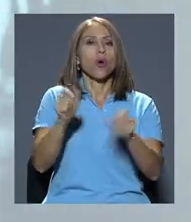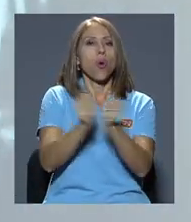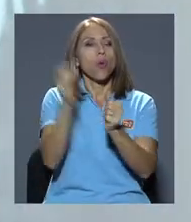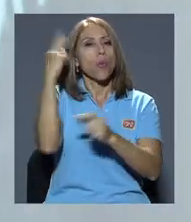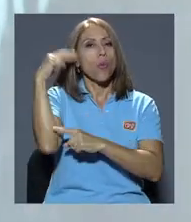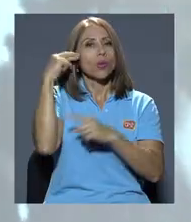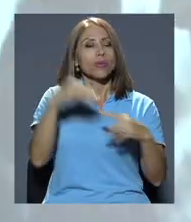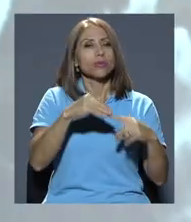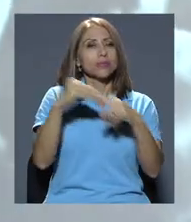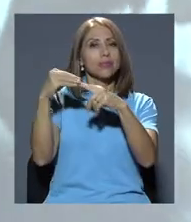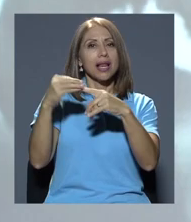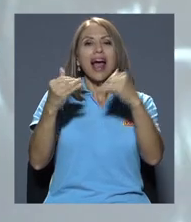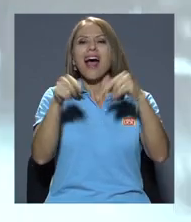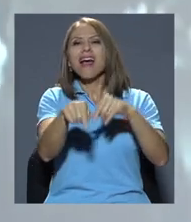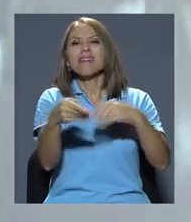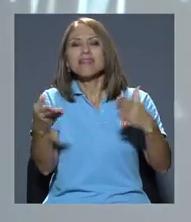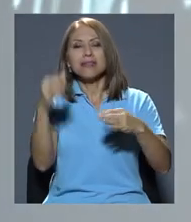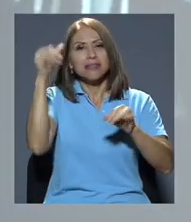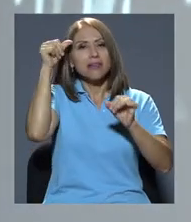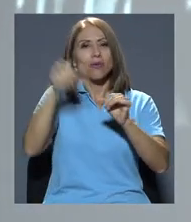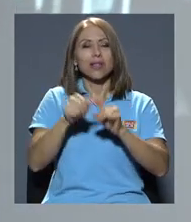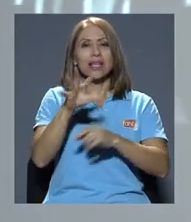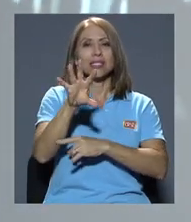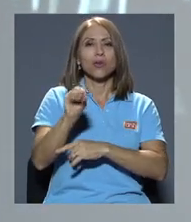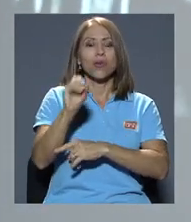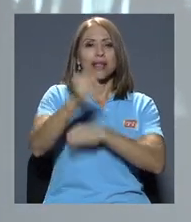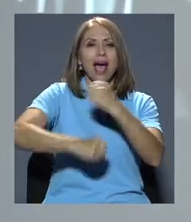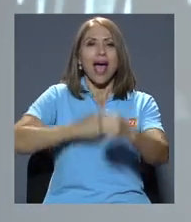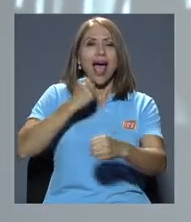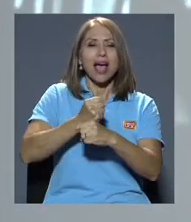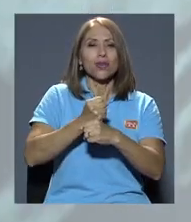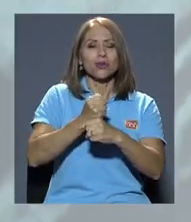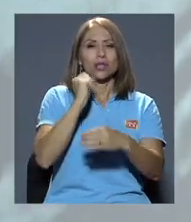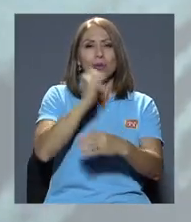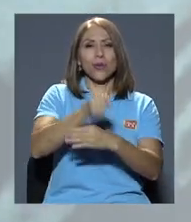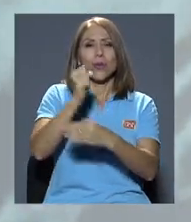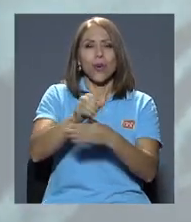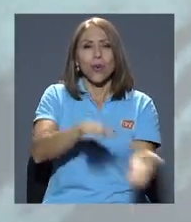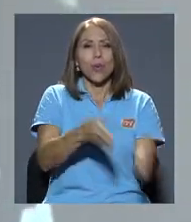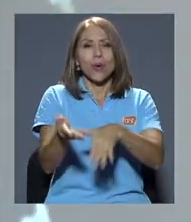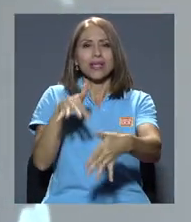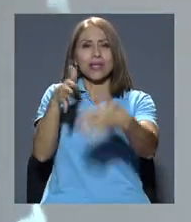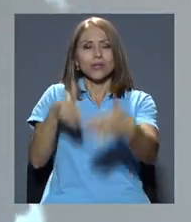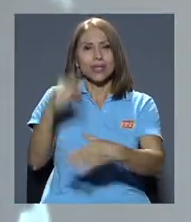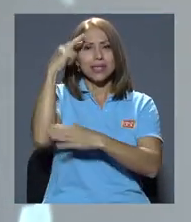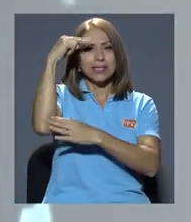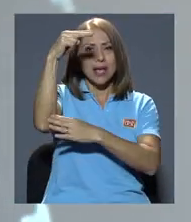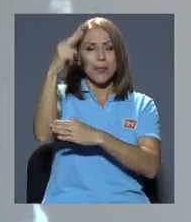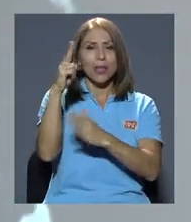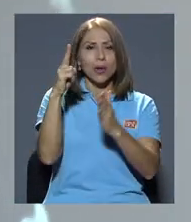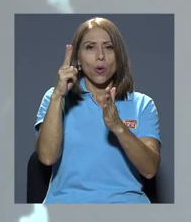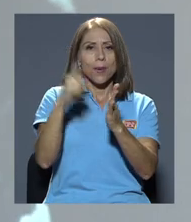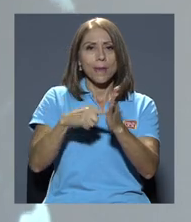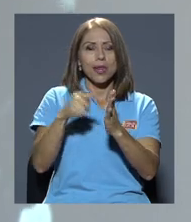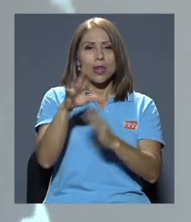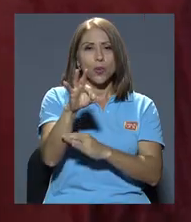esta ocasión se recuerdan los 50 años de la masacre estudiantil que se dio en México en el año